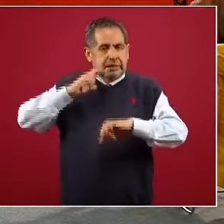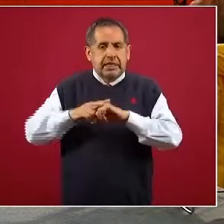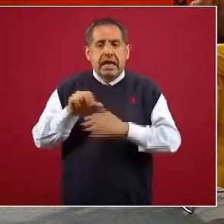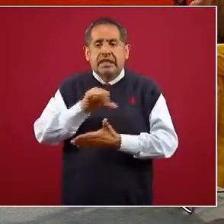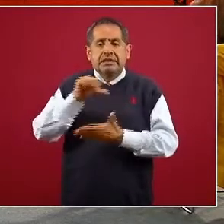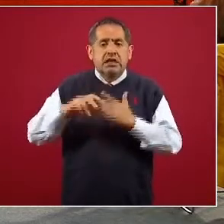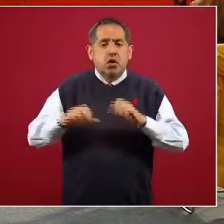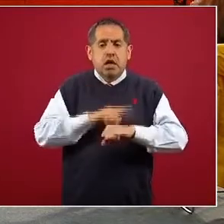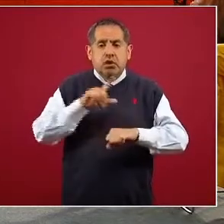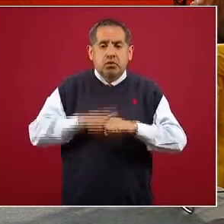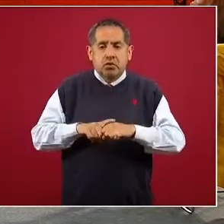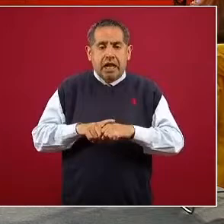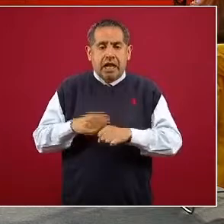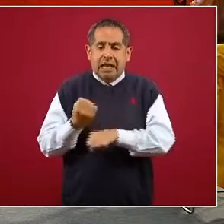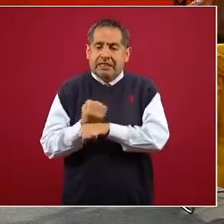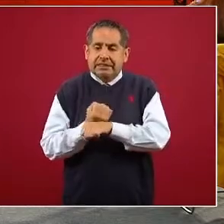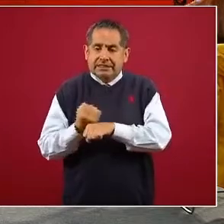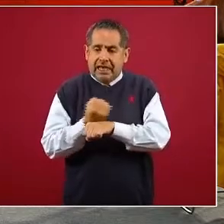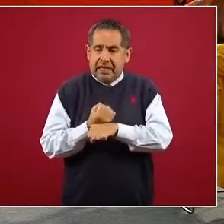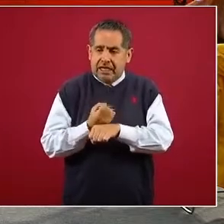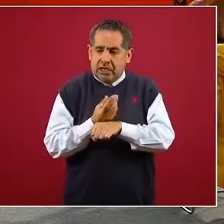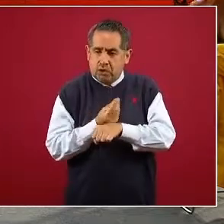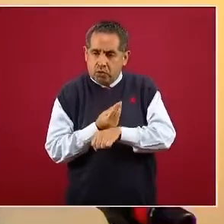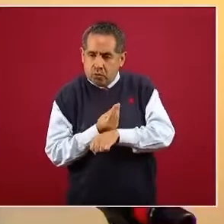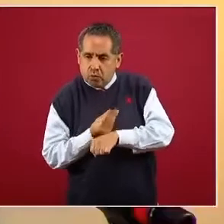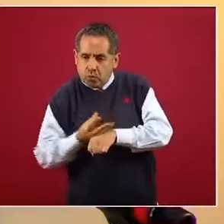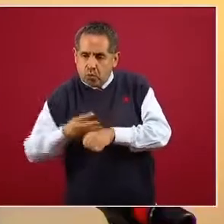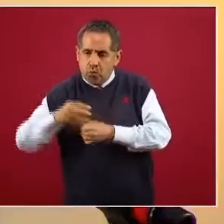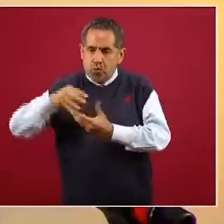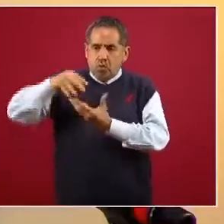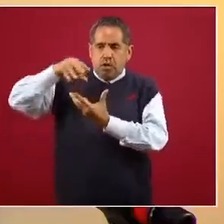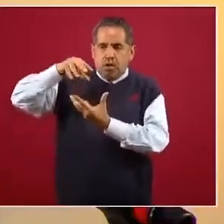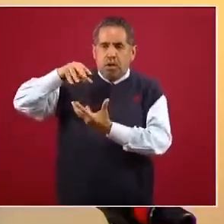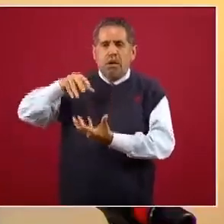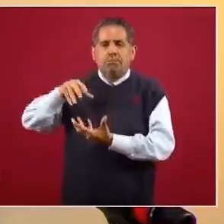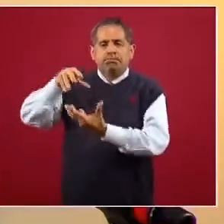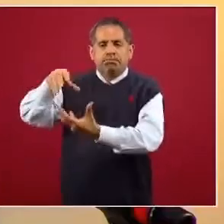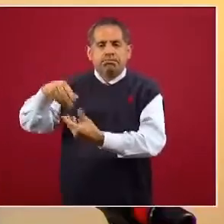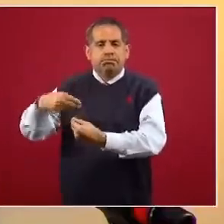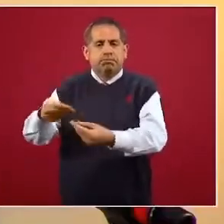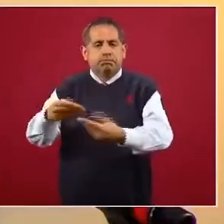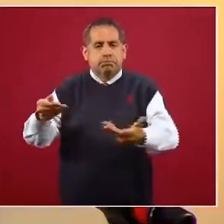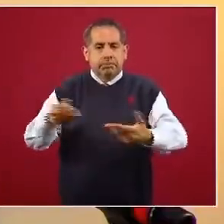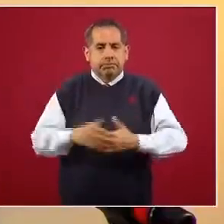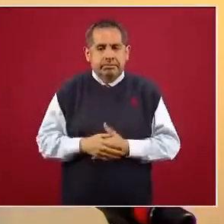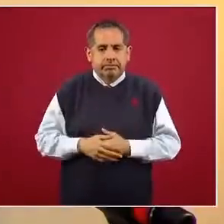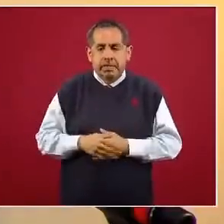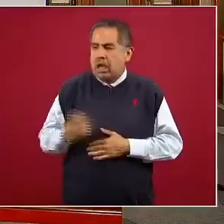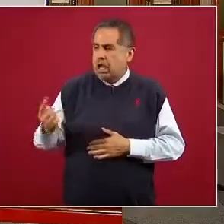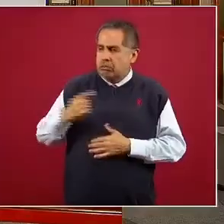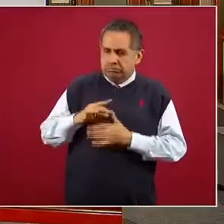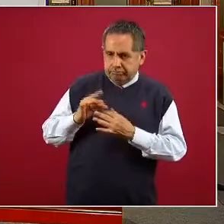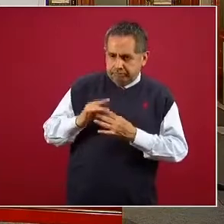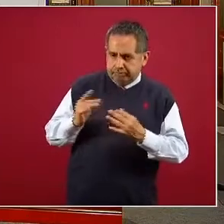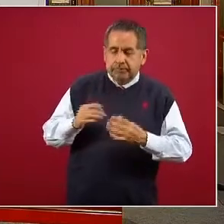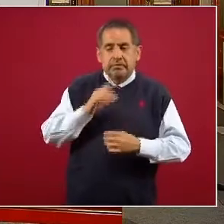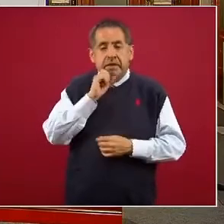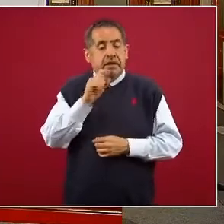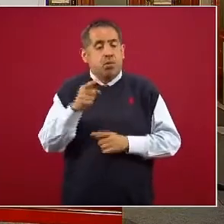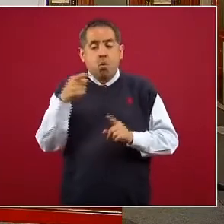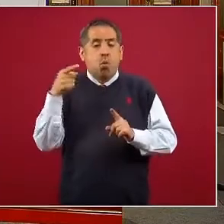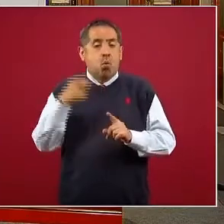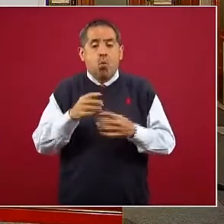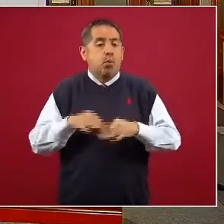Nacional de Transfusión Sanguínea. Jorge, bienvenido. Gracias. Entonces nos va a comentar cuál es el estado de esto y un elemento